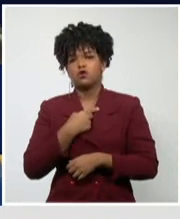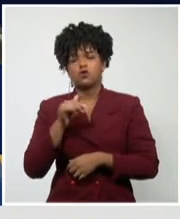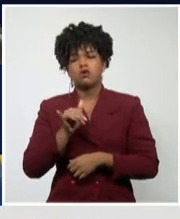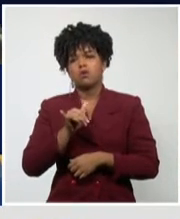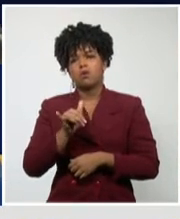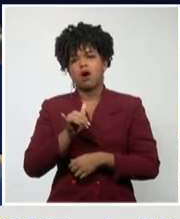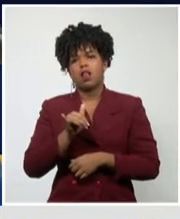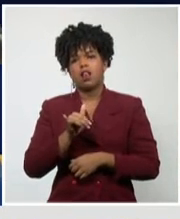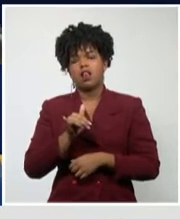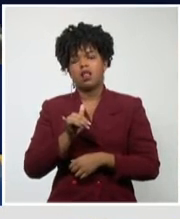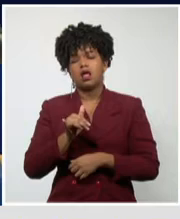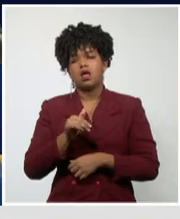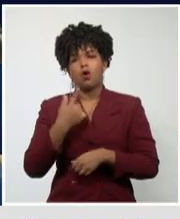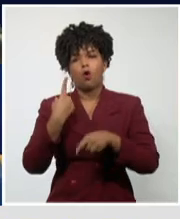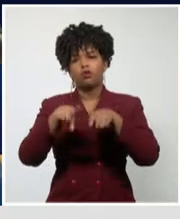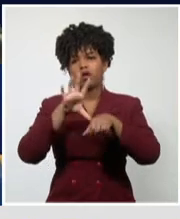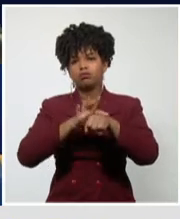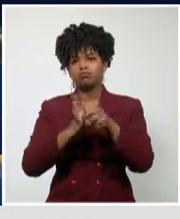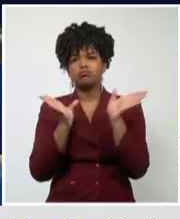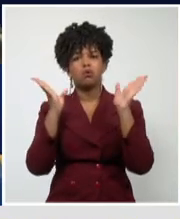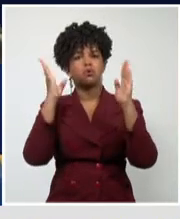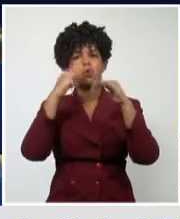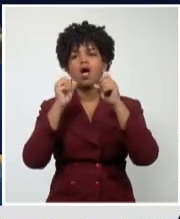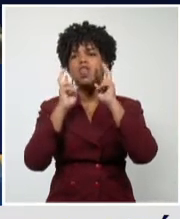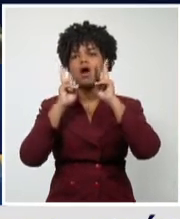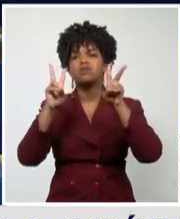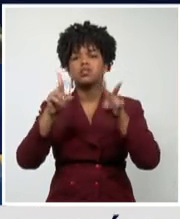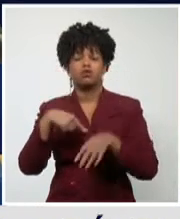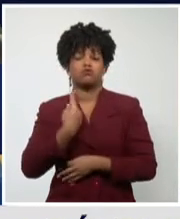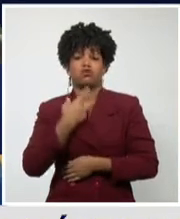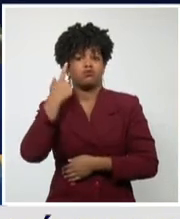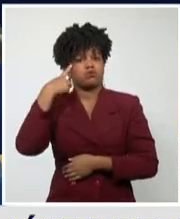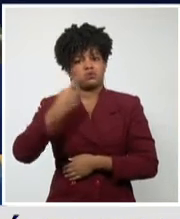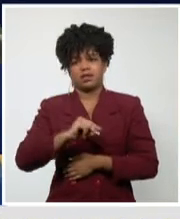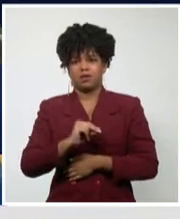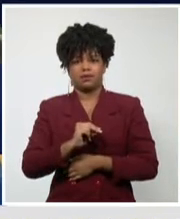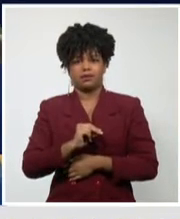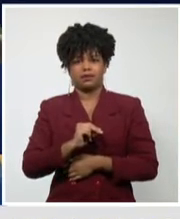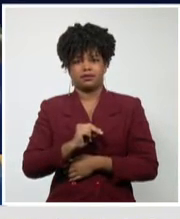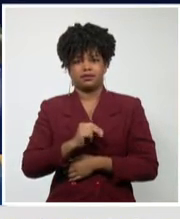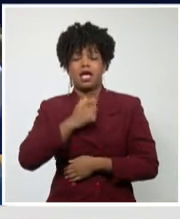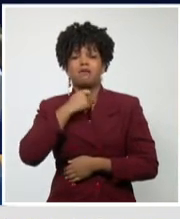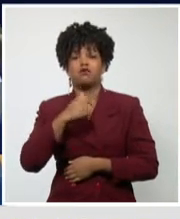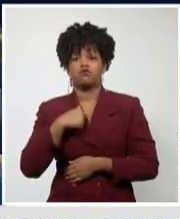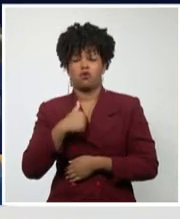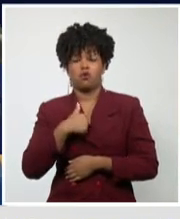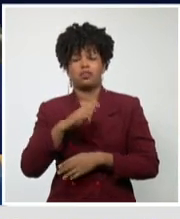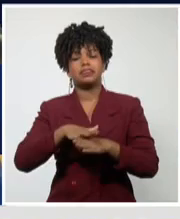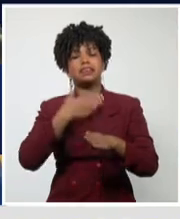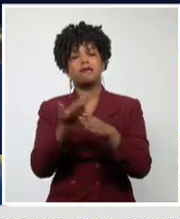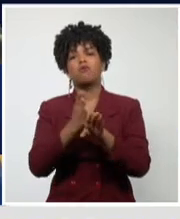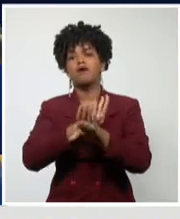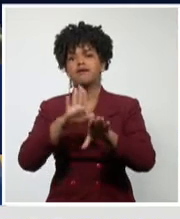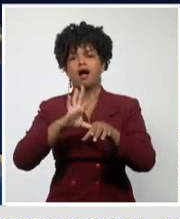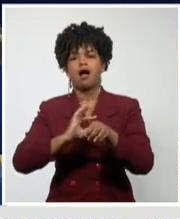vida, esa es otra cosa que no se sabe. Cuando digo inmunidad es que después que me curo, que pase un periodo de